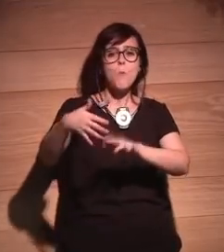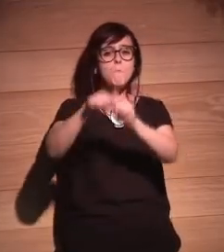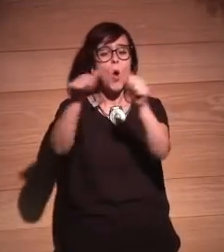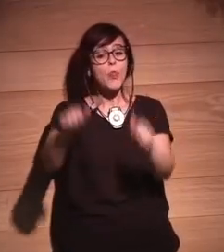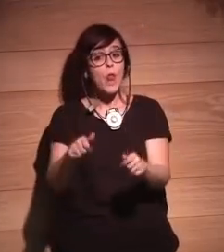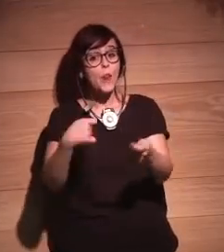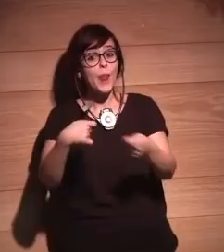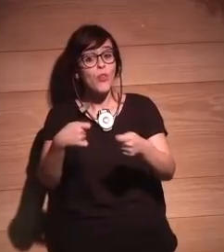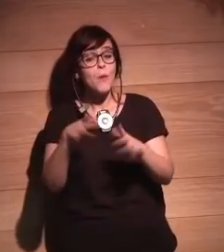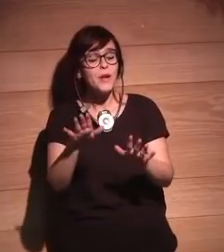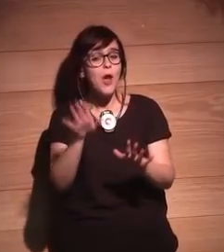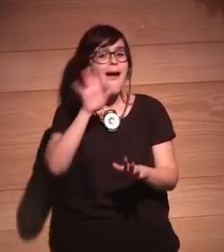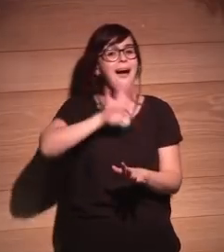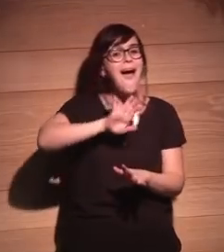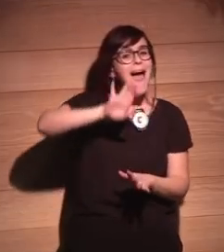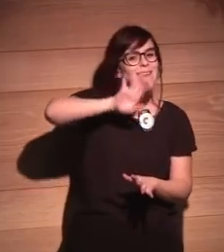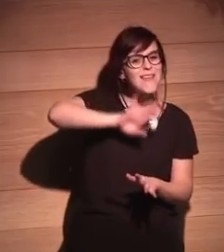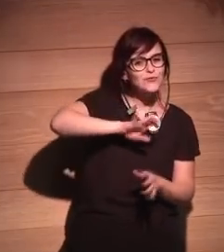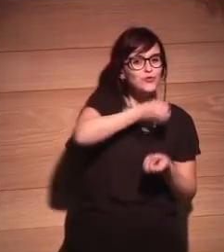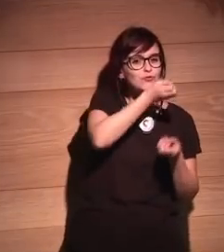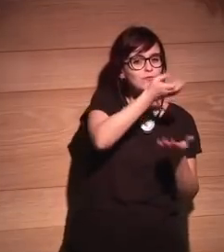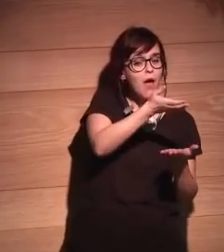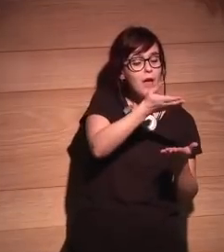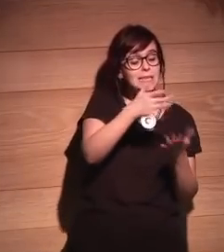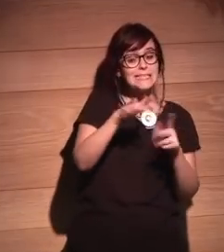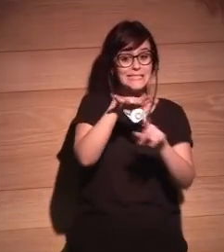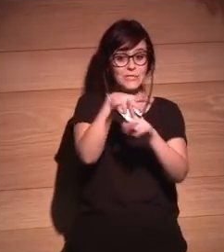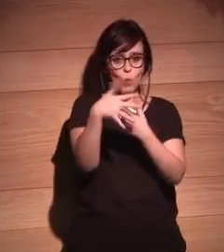cuando pasamos de la anécdota al cambio estructural en la industria.